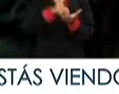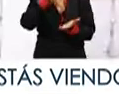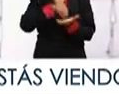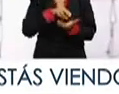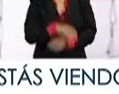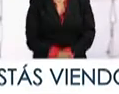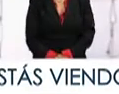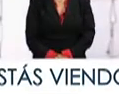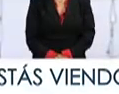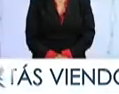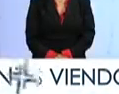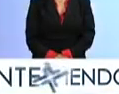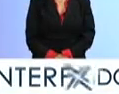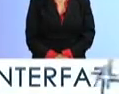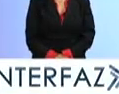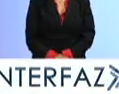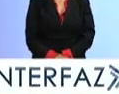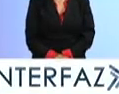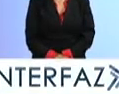Saltillo.